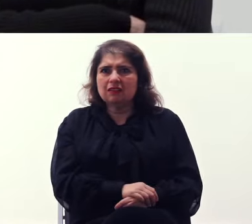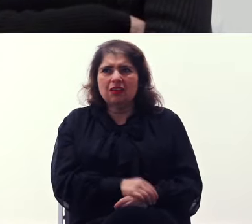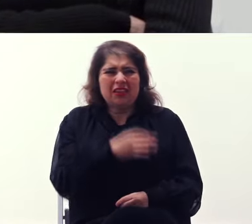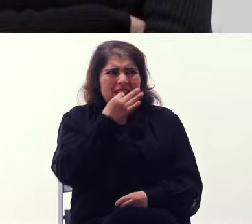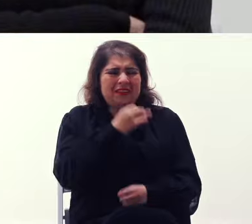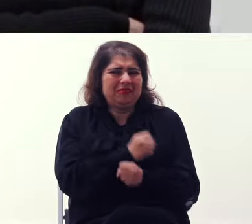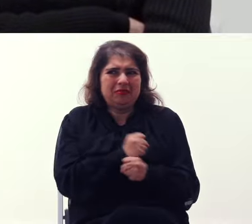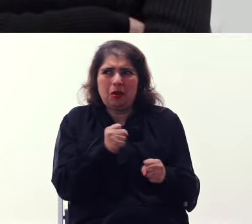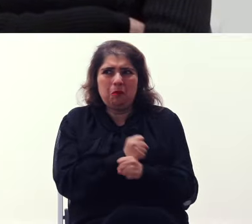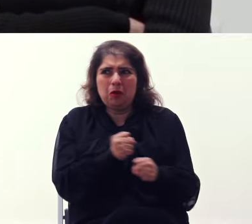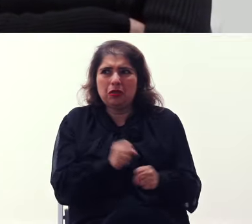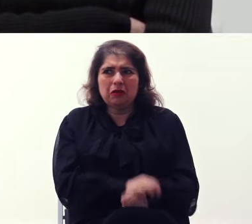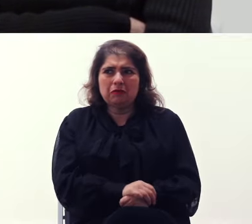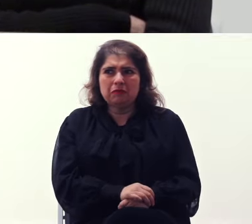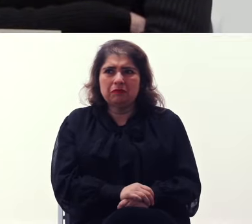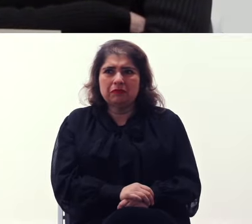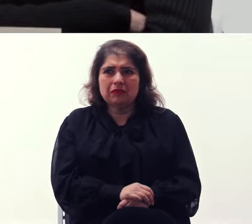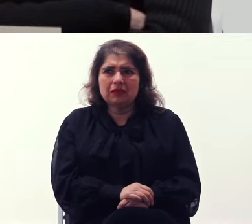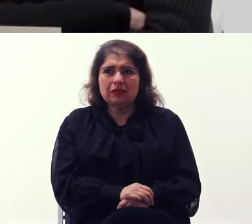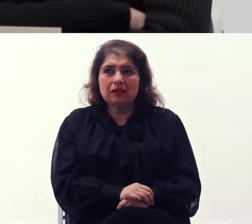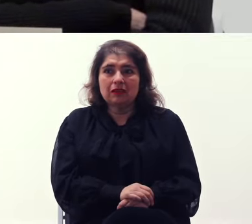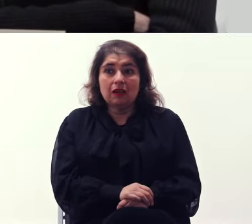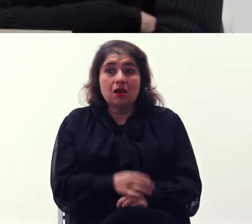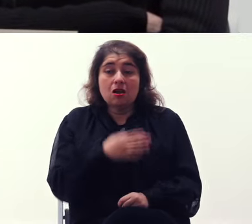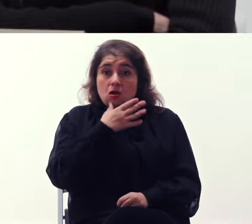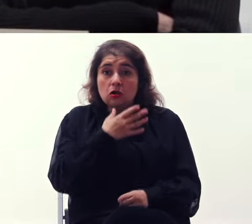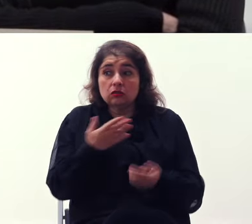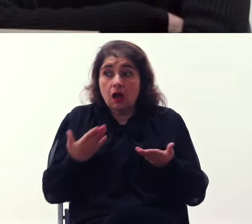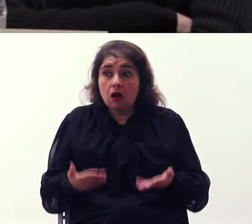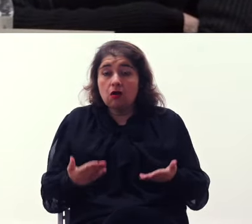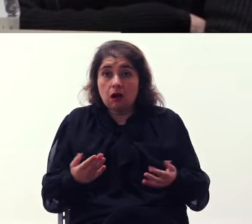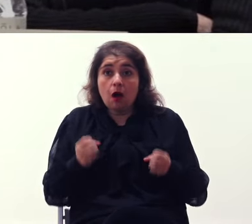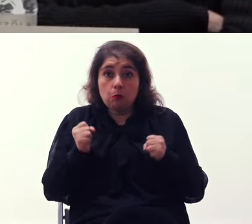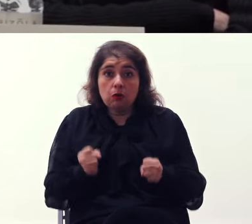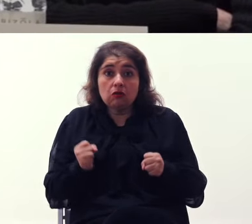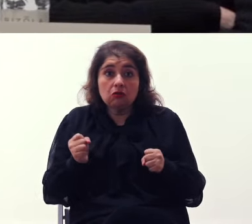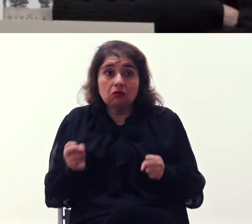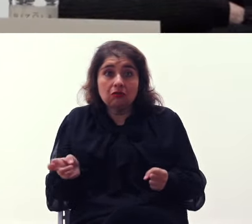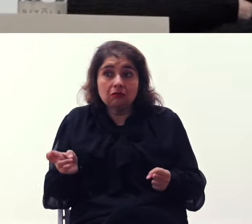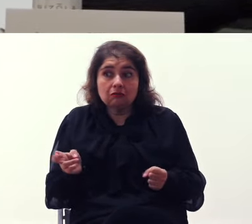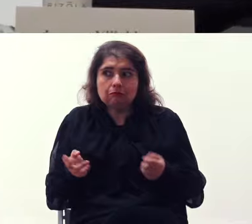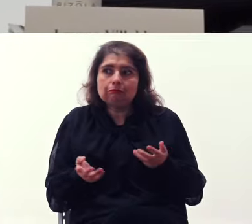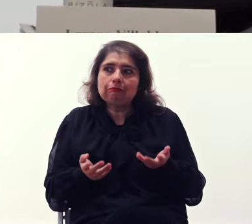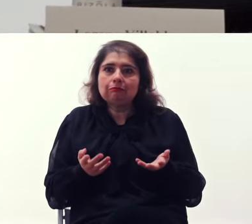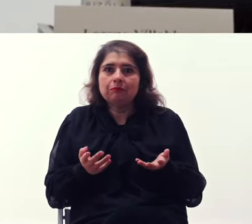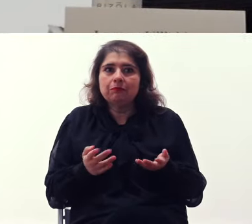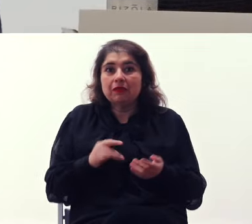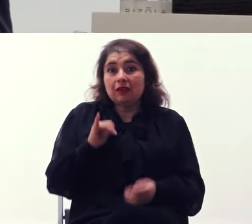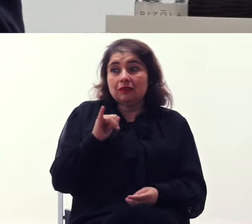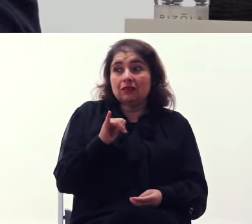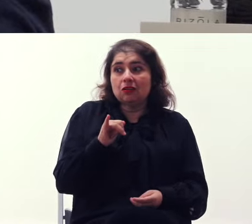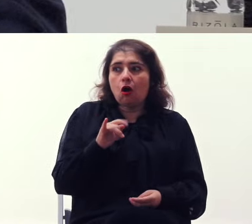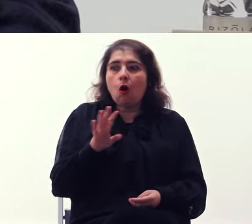realicé porque era muy complicado y no sé si estoy en condición en este momento de